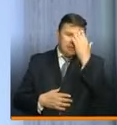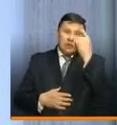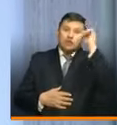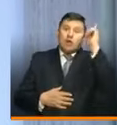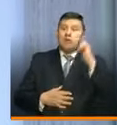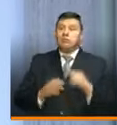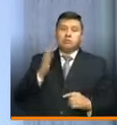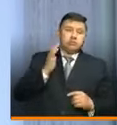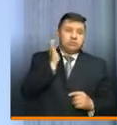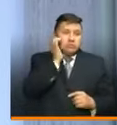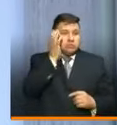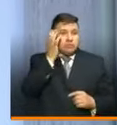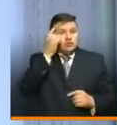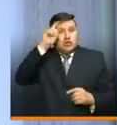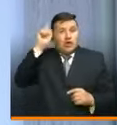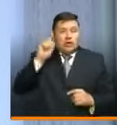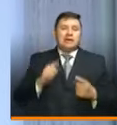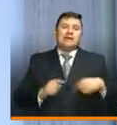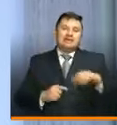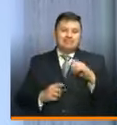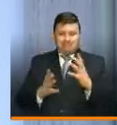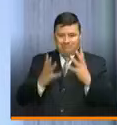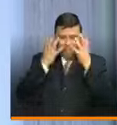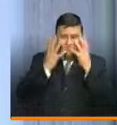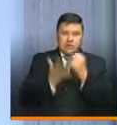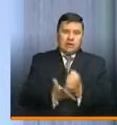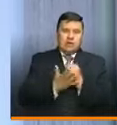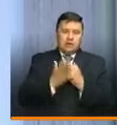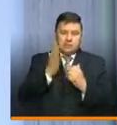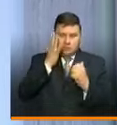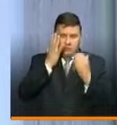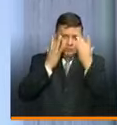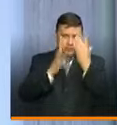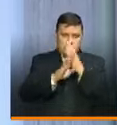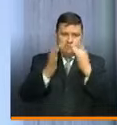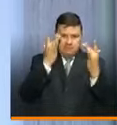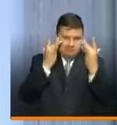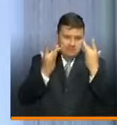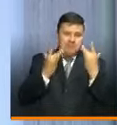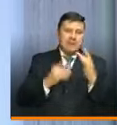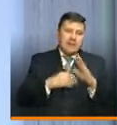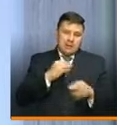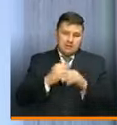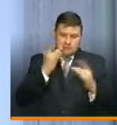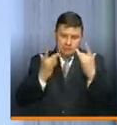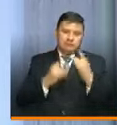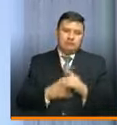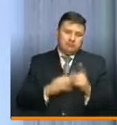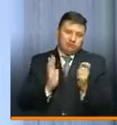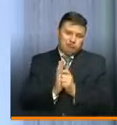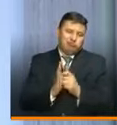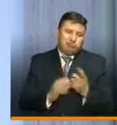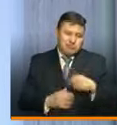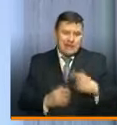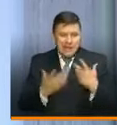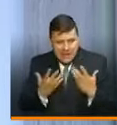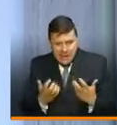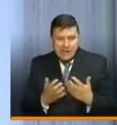automáticamente, entonces la careta nos va a servir de protección adicional y por esa razón